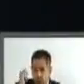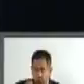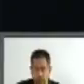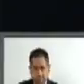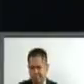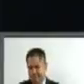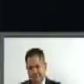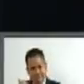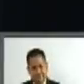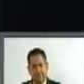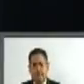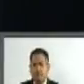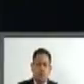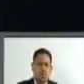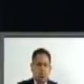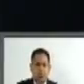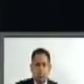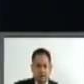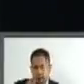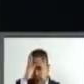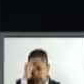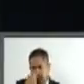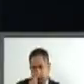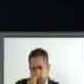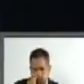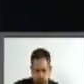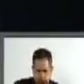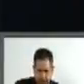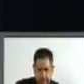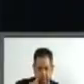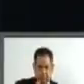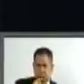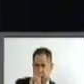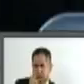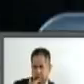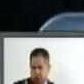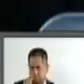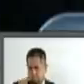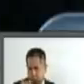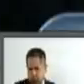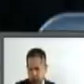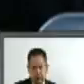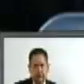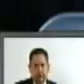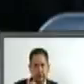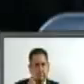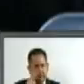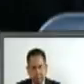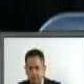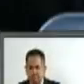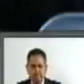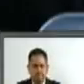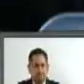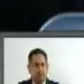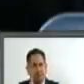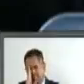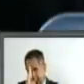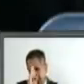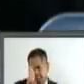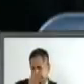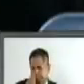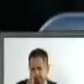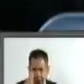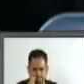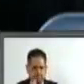reciente entrada en vigor de un nuevo convenio bilateral de transporte aéreo ayudará a incrementar la conectividad entre nuestros